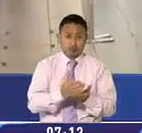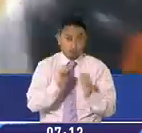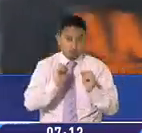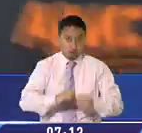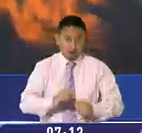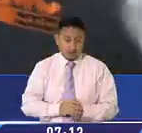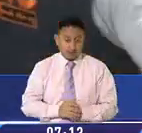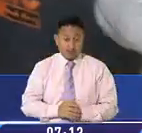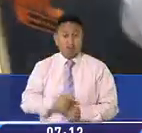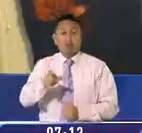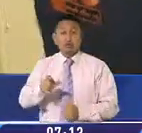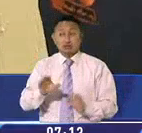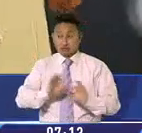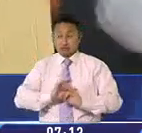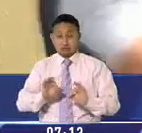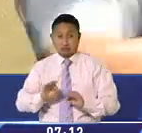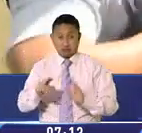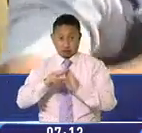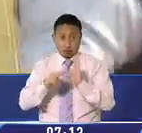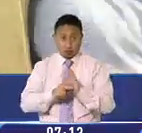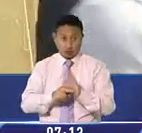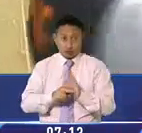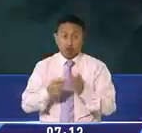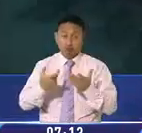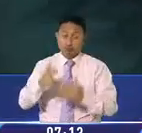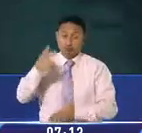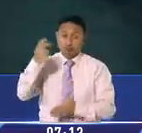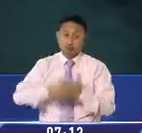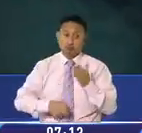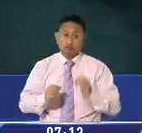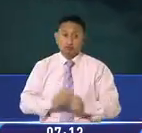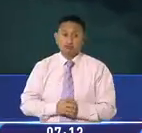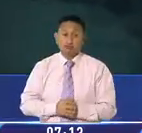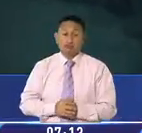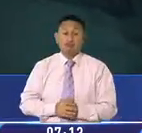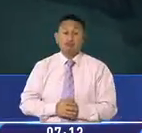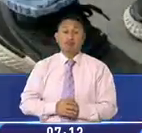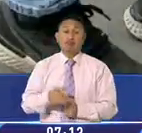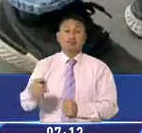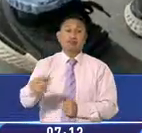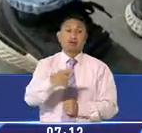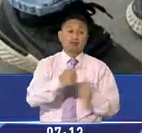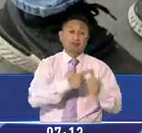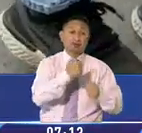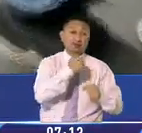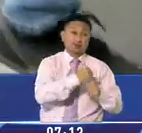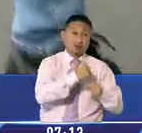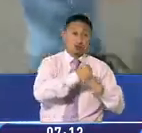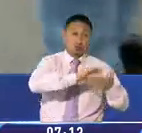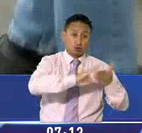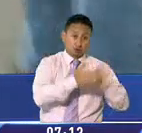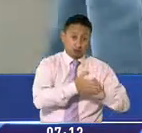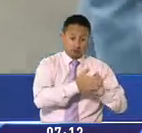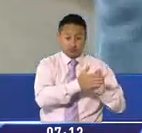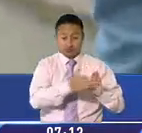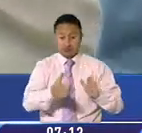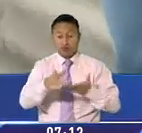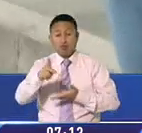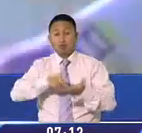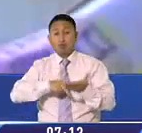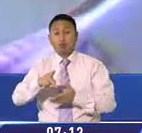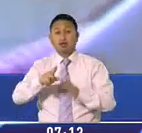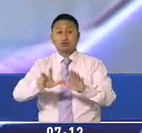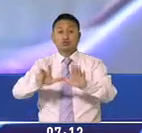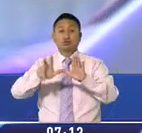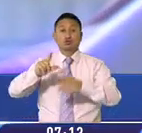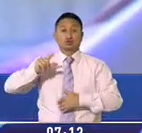las medidas, se establecen sanciones que van desde el trabajo comunitario hasta 8 salarios básicos unificados. La Organización